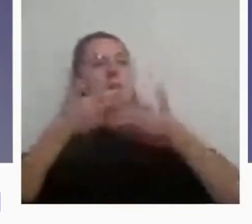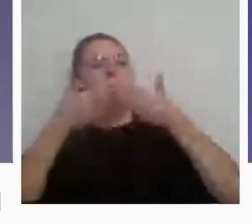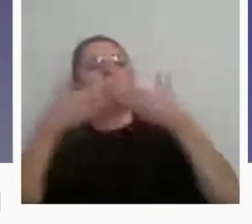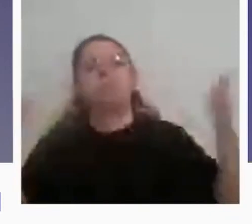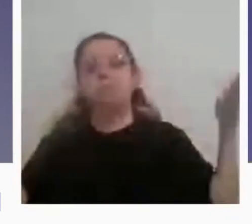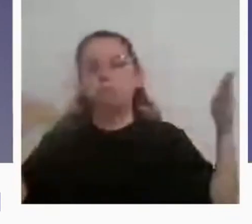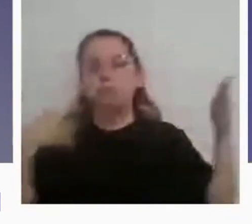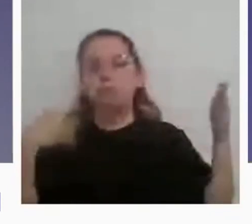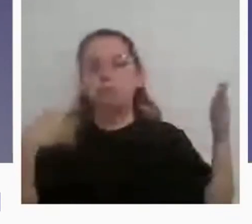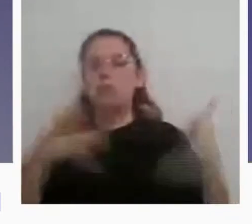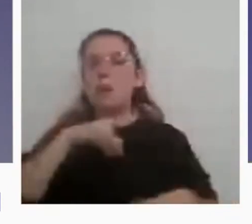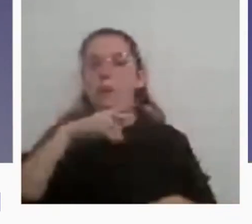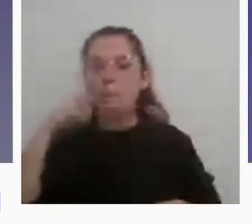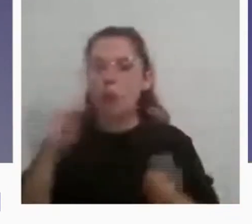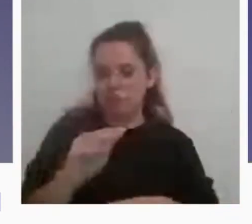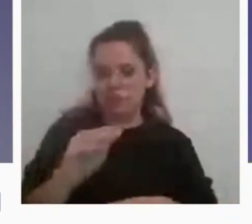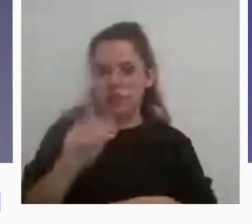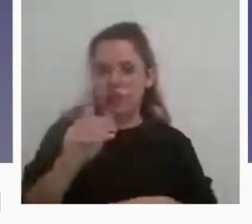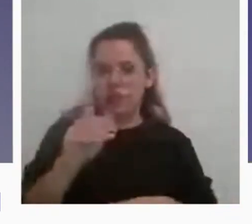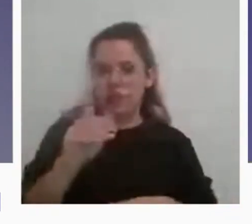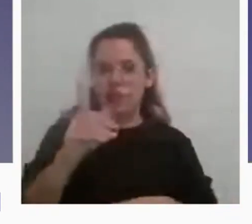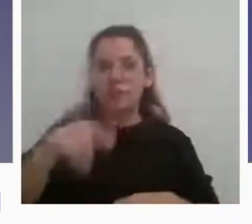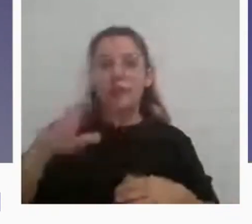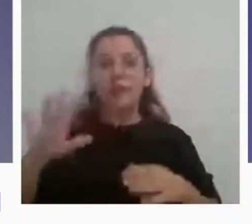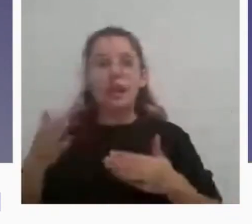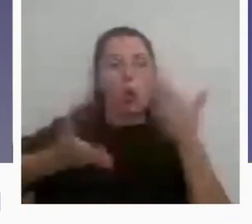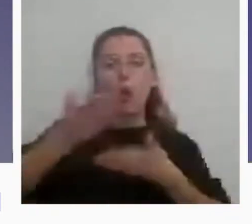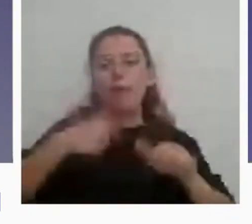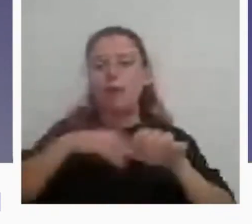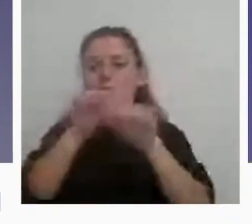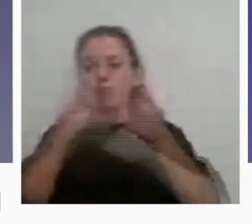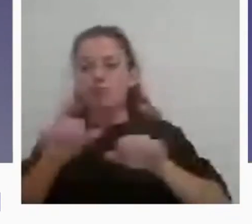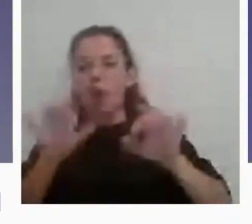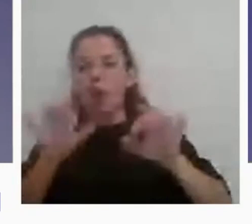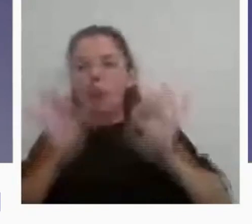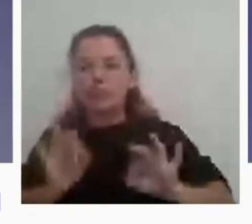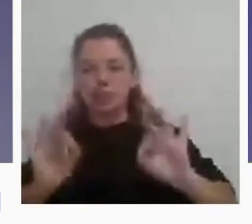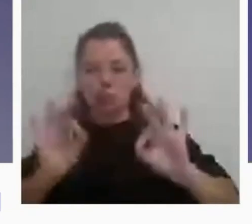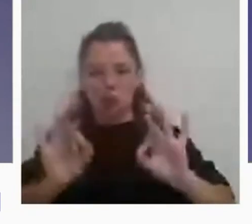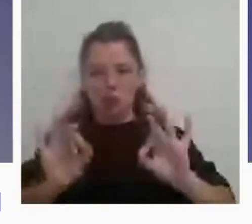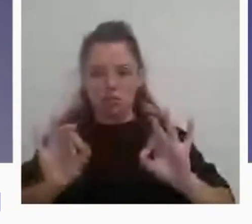donde relacionarse también de una manera segura. Y me parece que en ese sentido